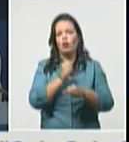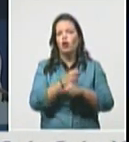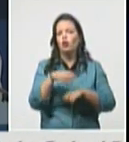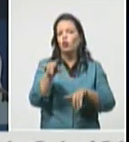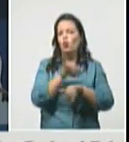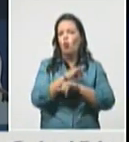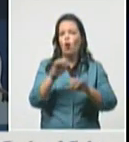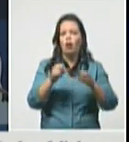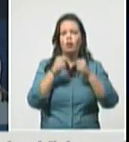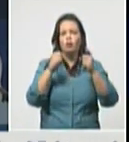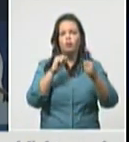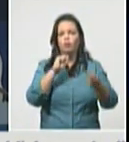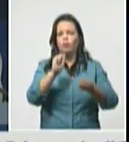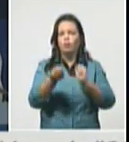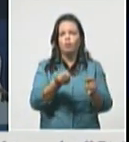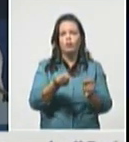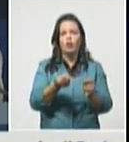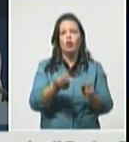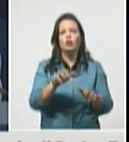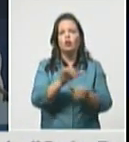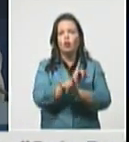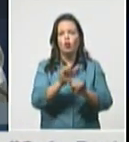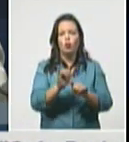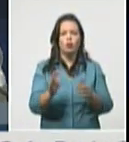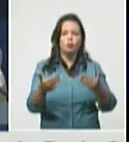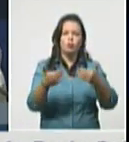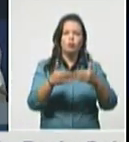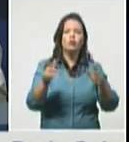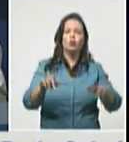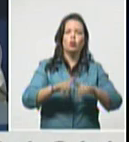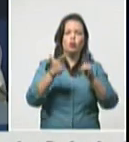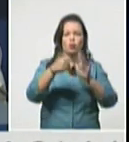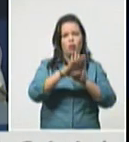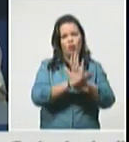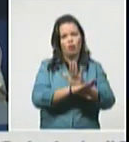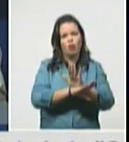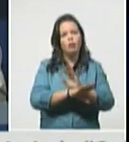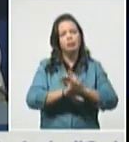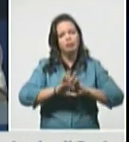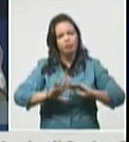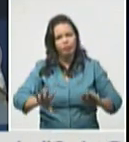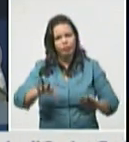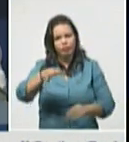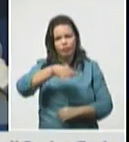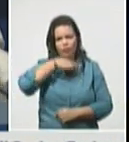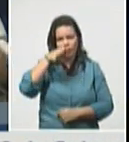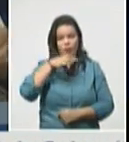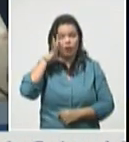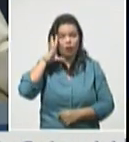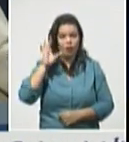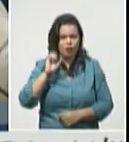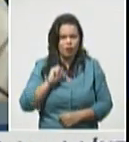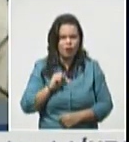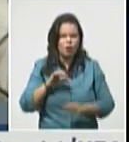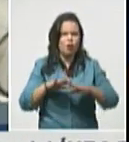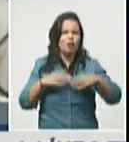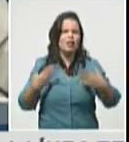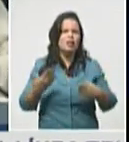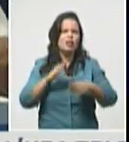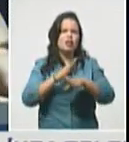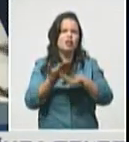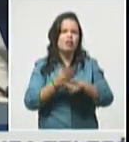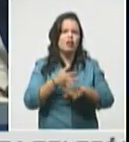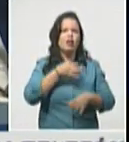misma intensidad. Creo que ya queda claro lo que es evento, lo que es foco y lo que tenemos